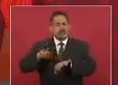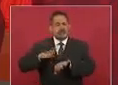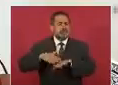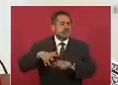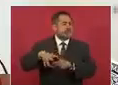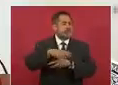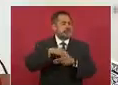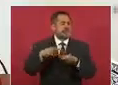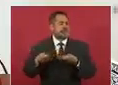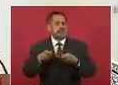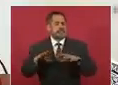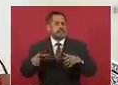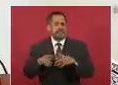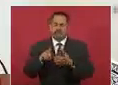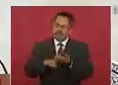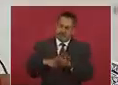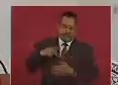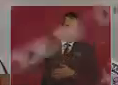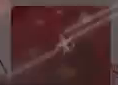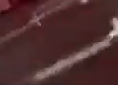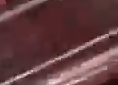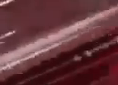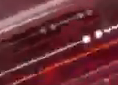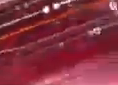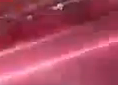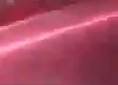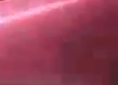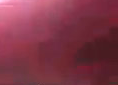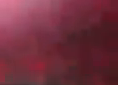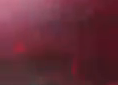pondrá al servicio del pueblo de México. Mantente al